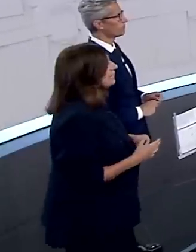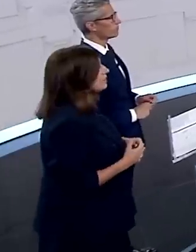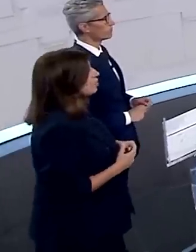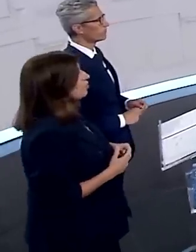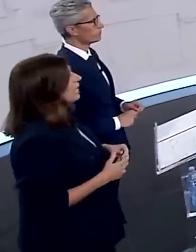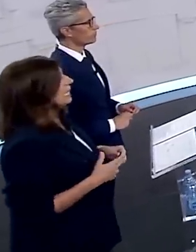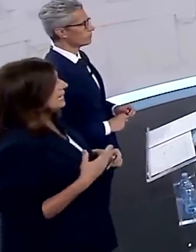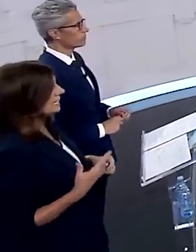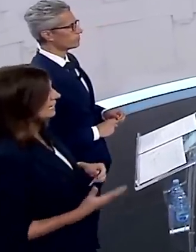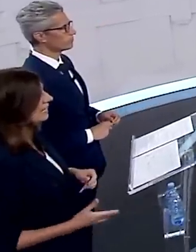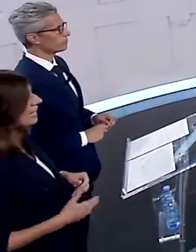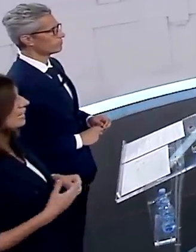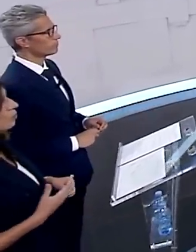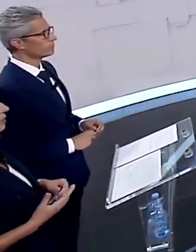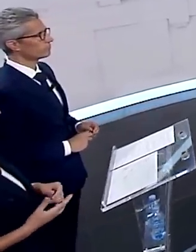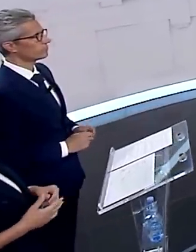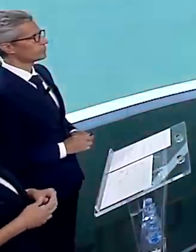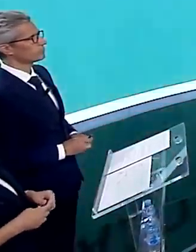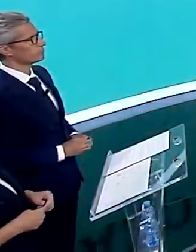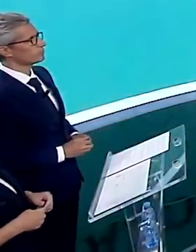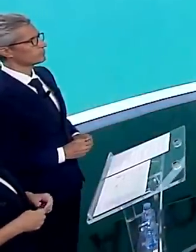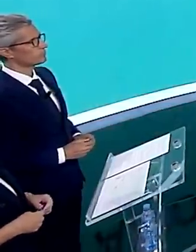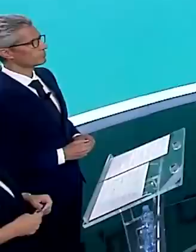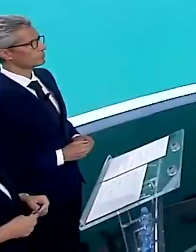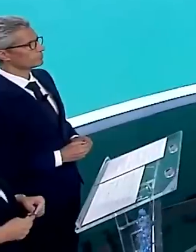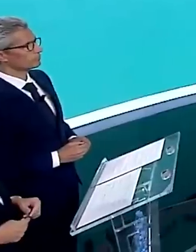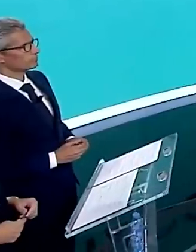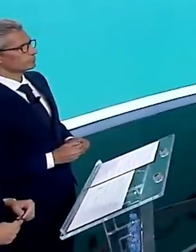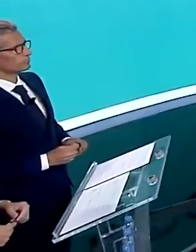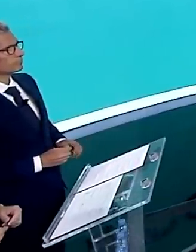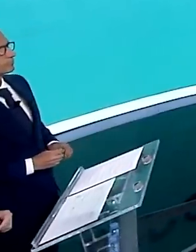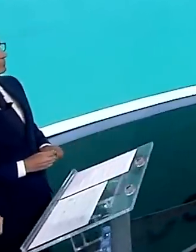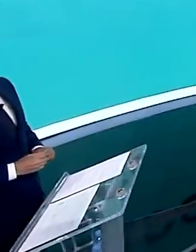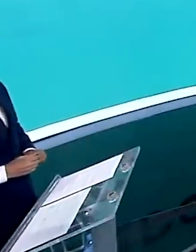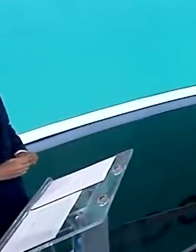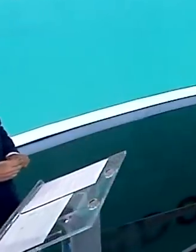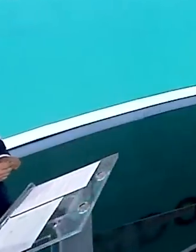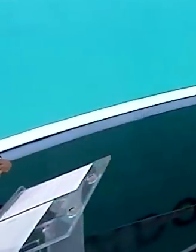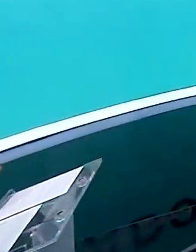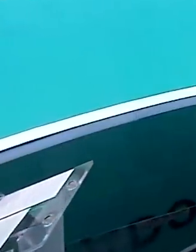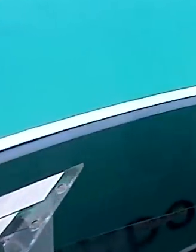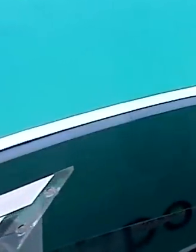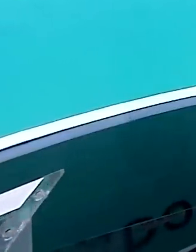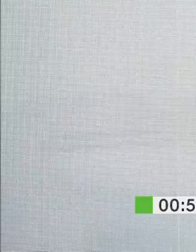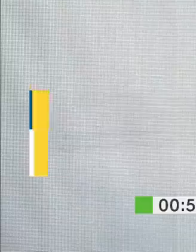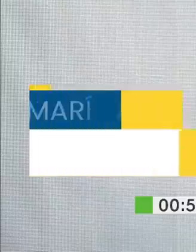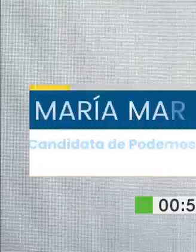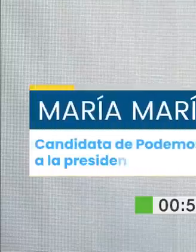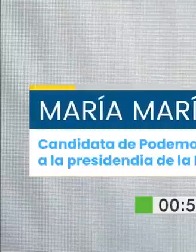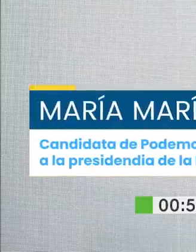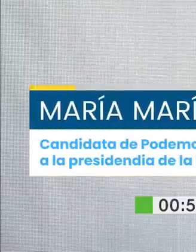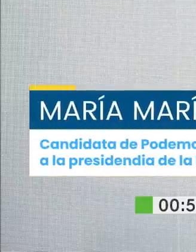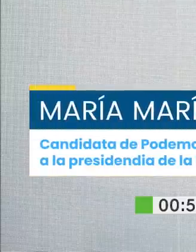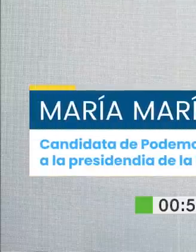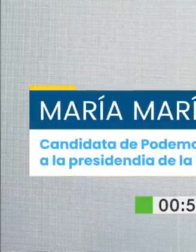Lo han oído bien. Anoche el debate televisado de los principales candidatos a la presidencia de la región de Murcia fue suspendido.